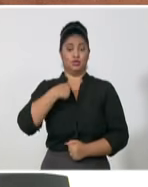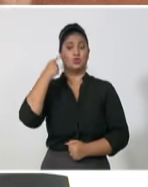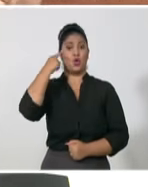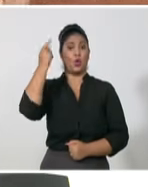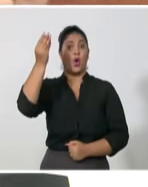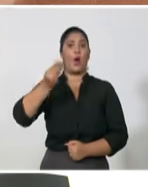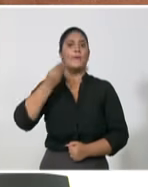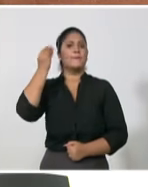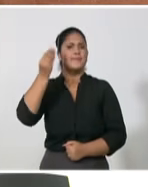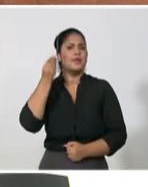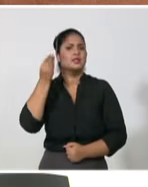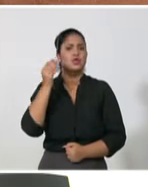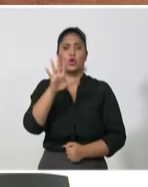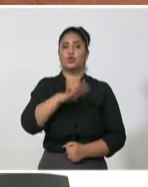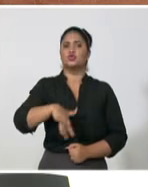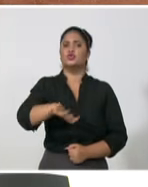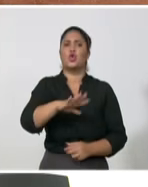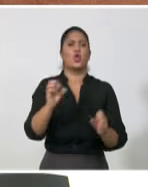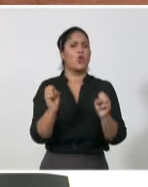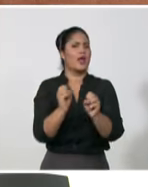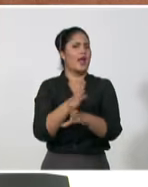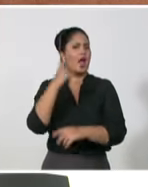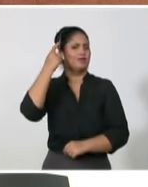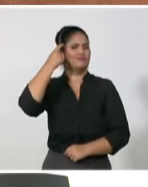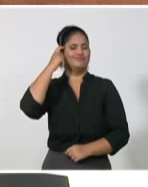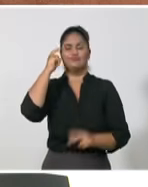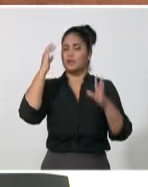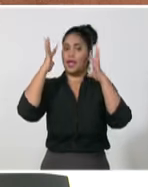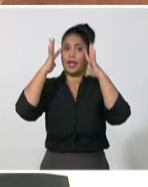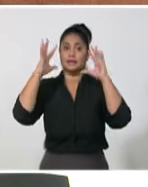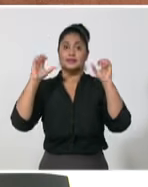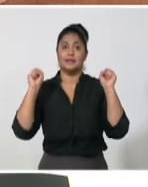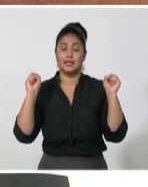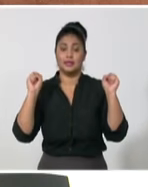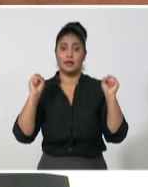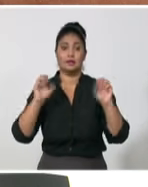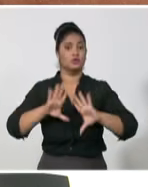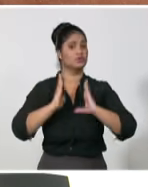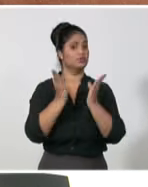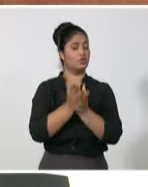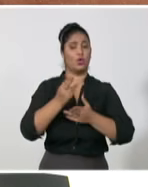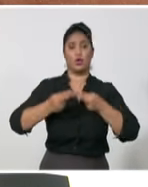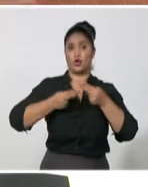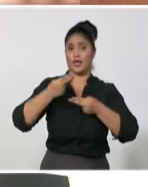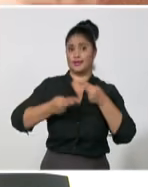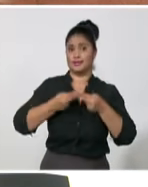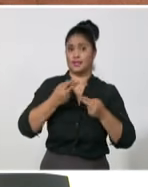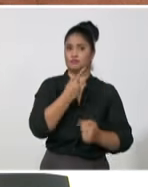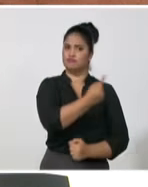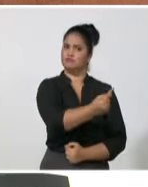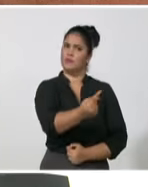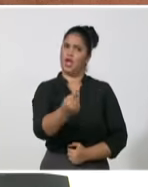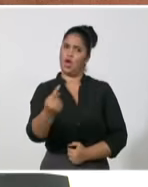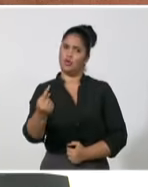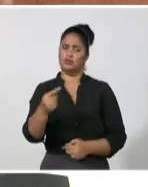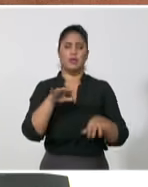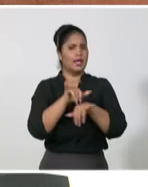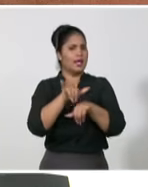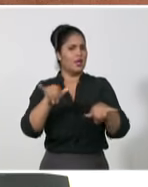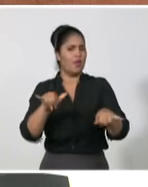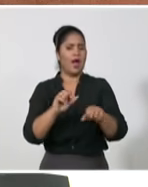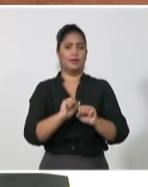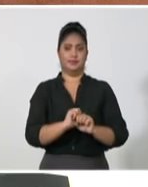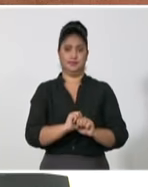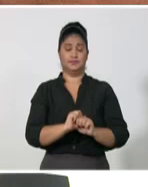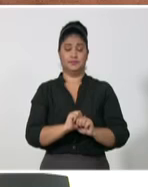correcta definición de cada una de las atribuciones de cada uno de ellos en cada nivel sino que se evalúe a